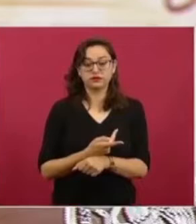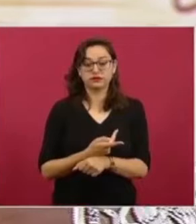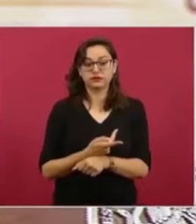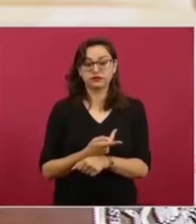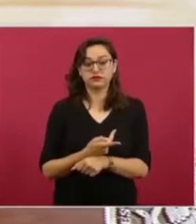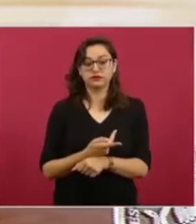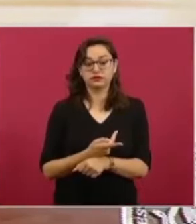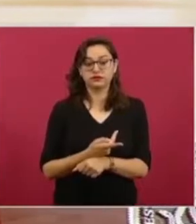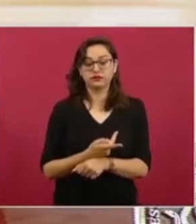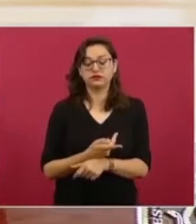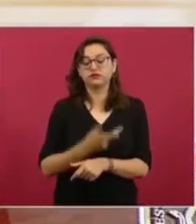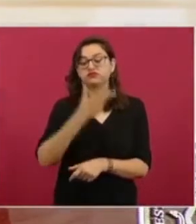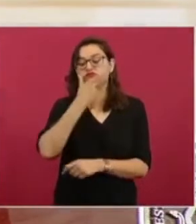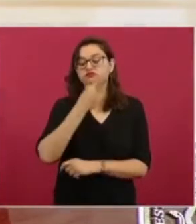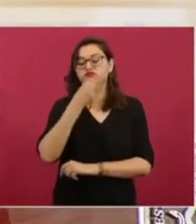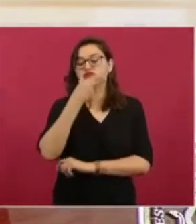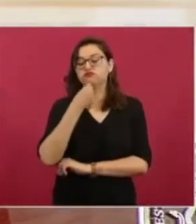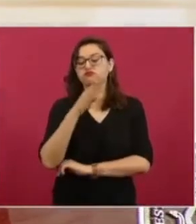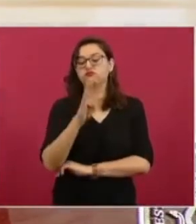de Bernardo Reyes,